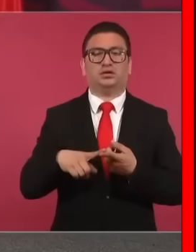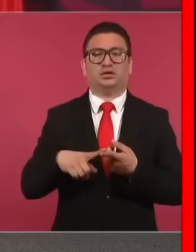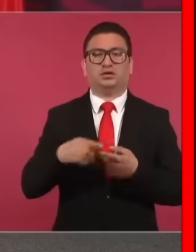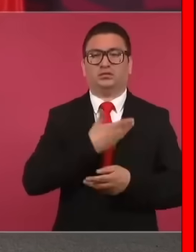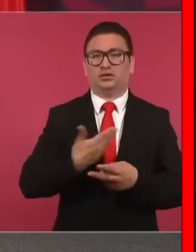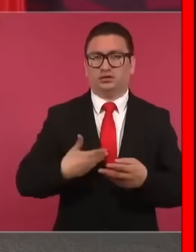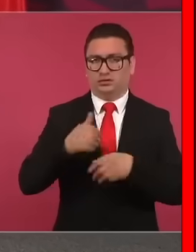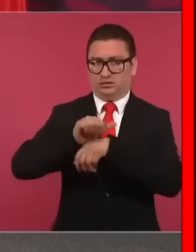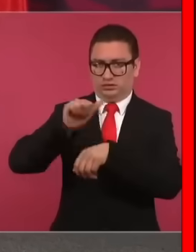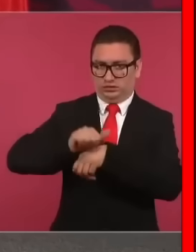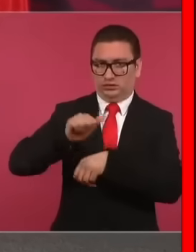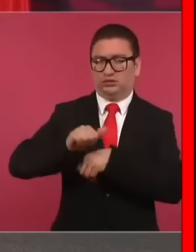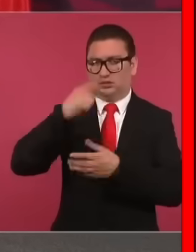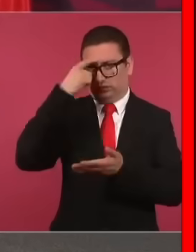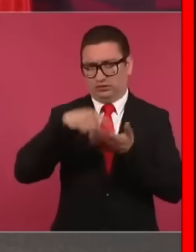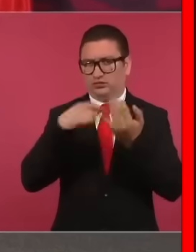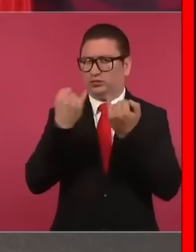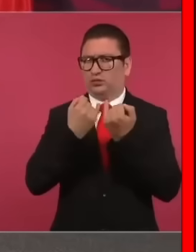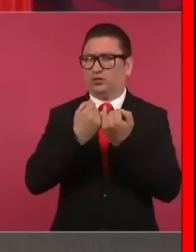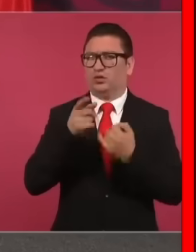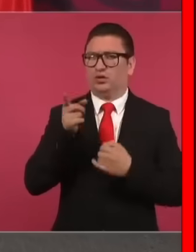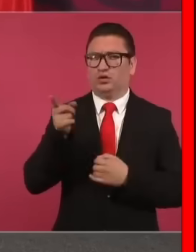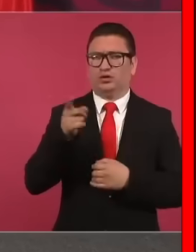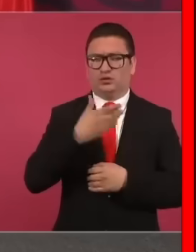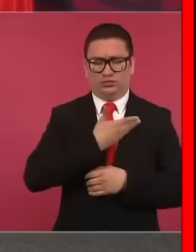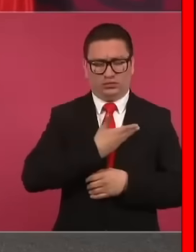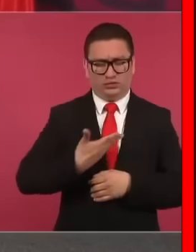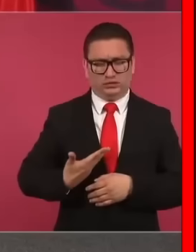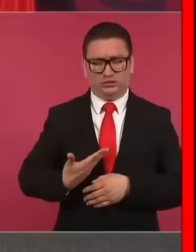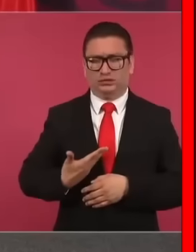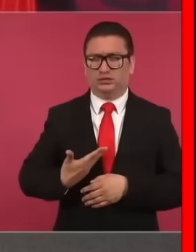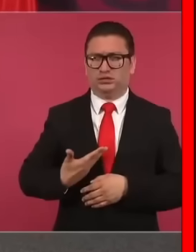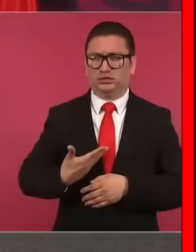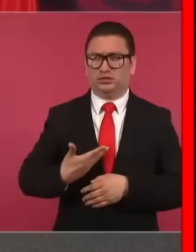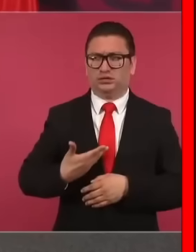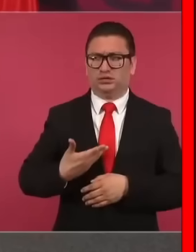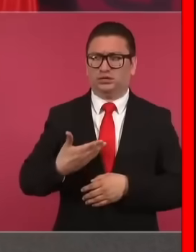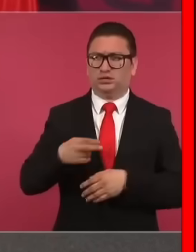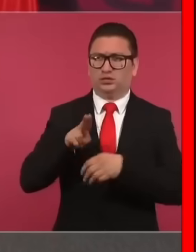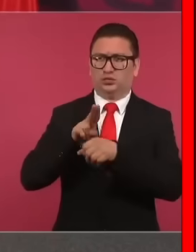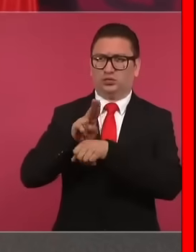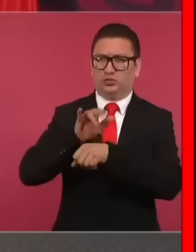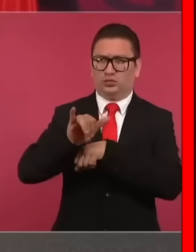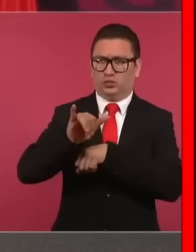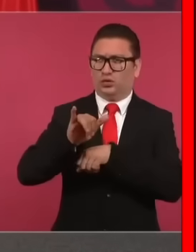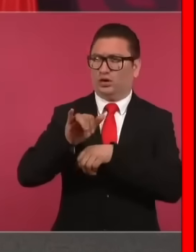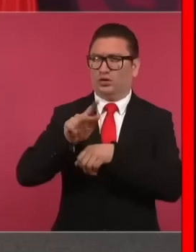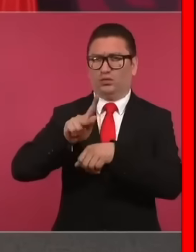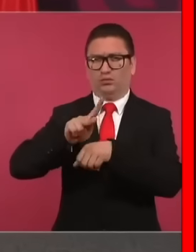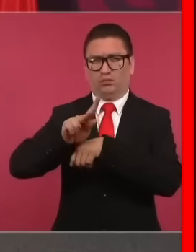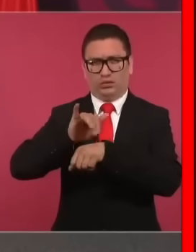el presidente de Argentina, también creo que un presidente de Uruguay o